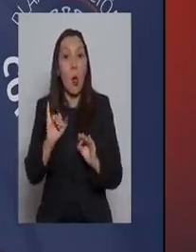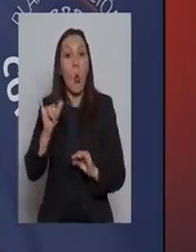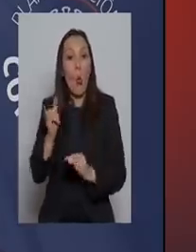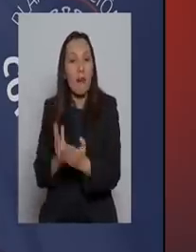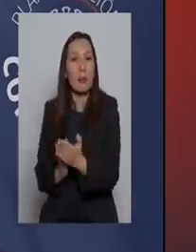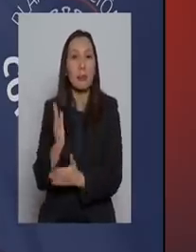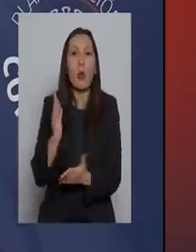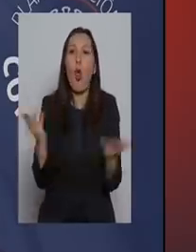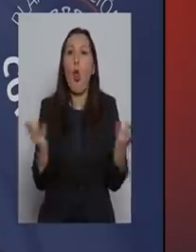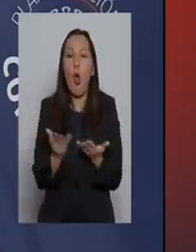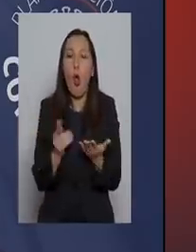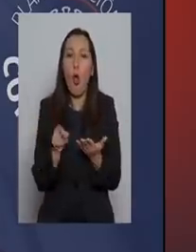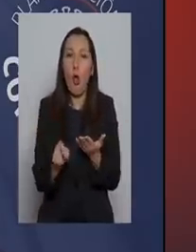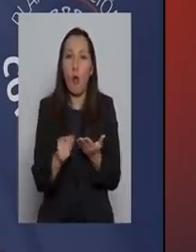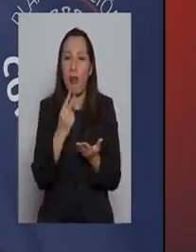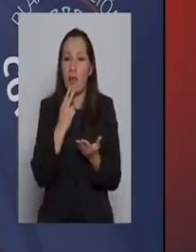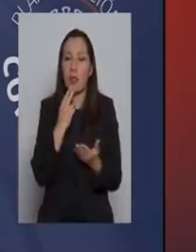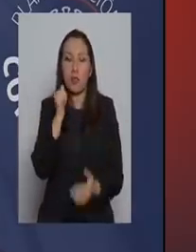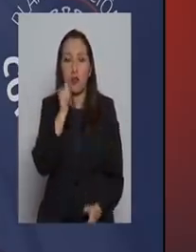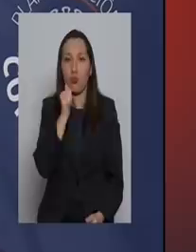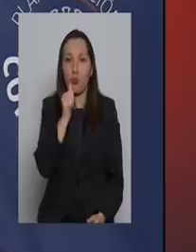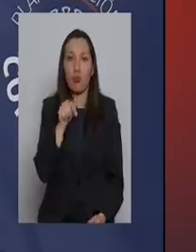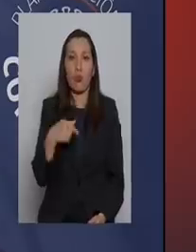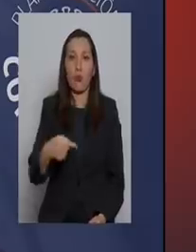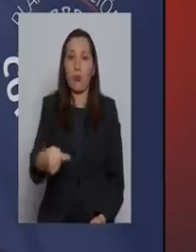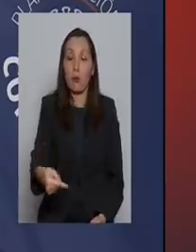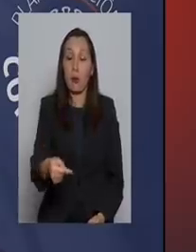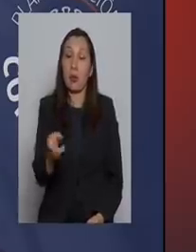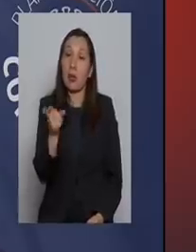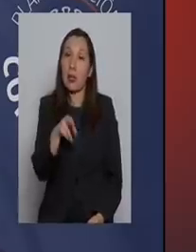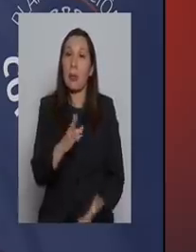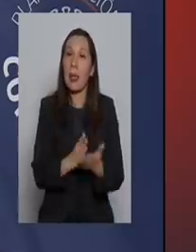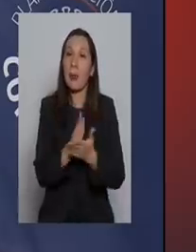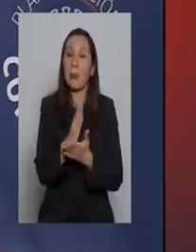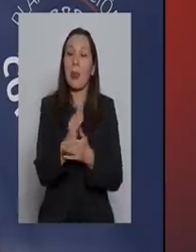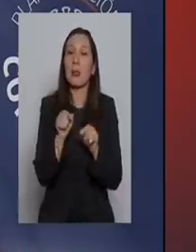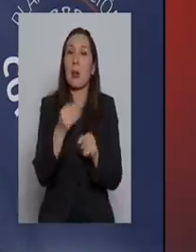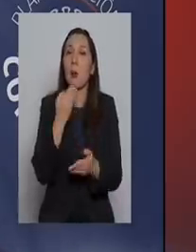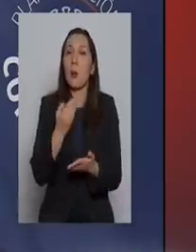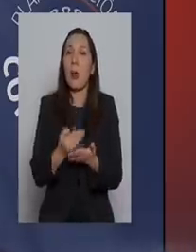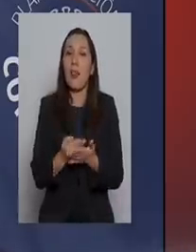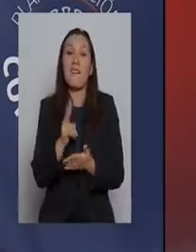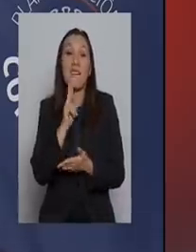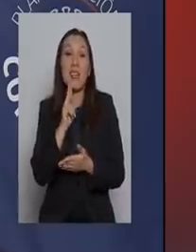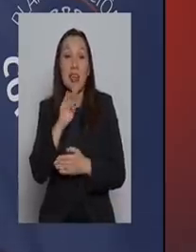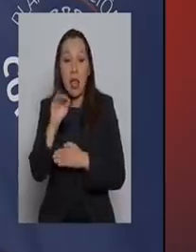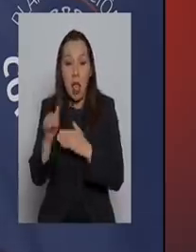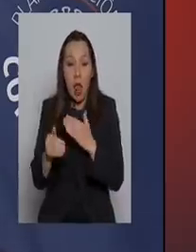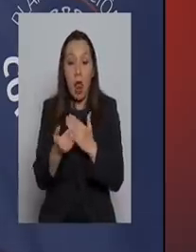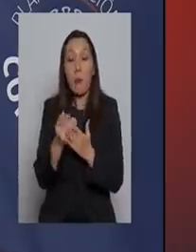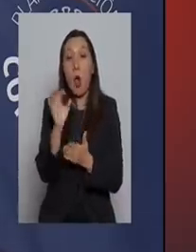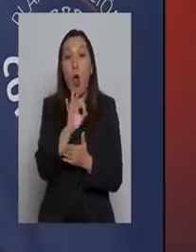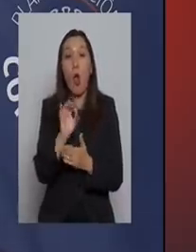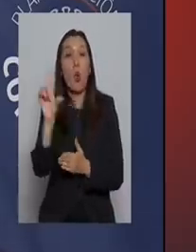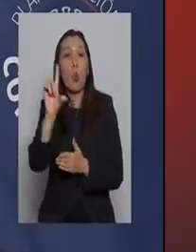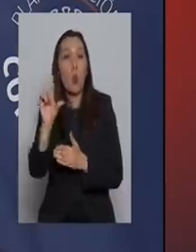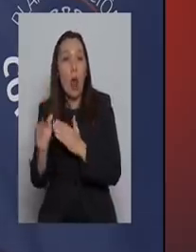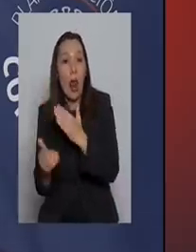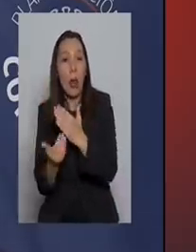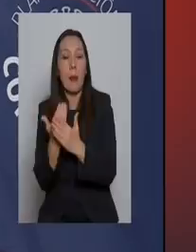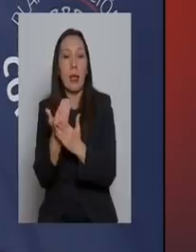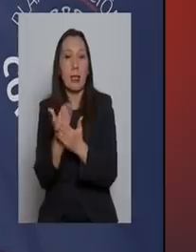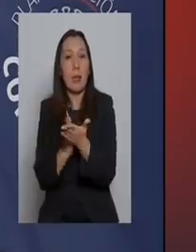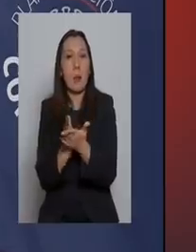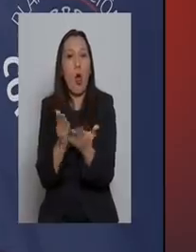adecuadamente de cómo va a ser la vida diaria de ellos, insisto, a partir de el viernes en la mañana o a partir del lunes en la